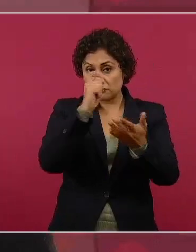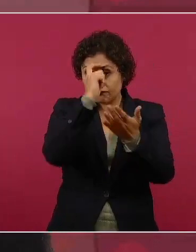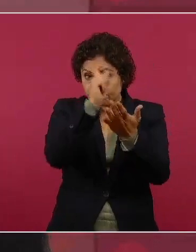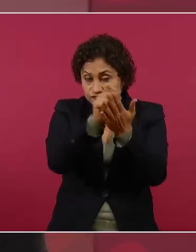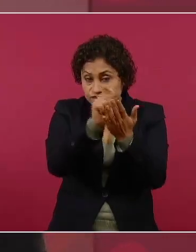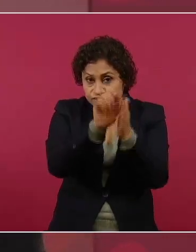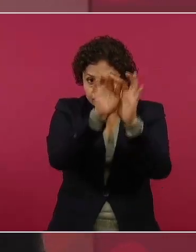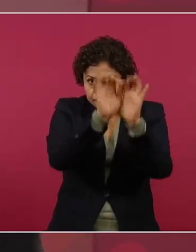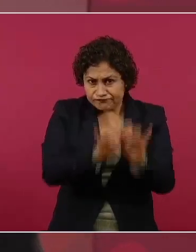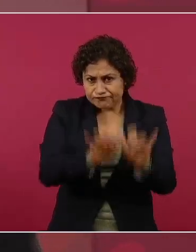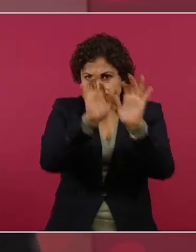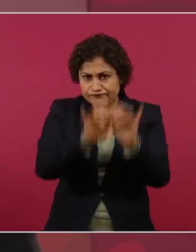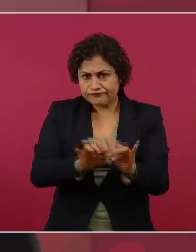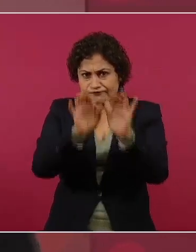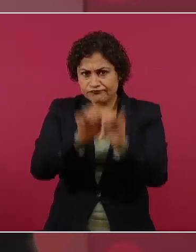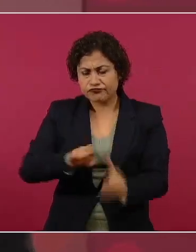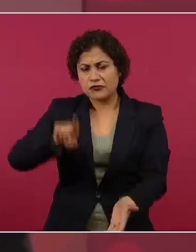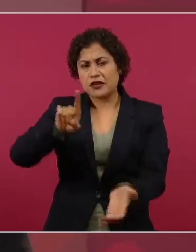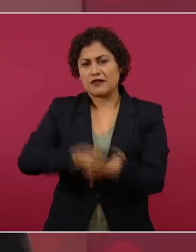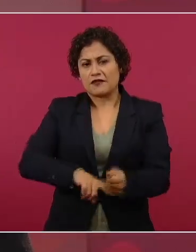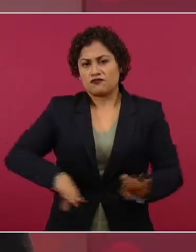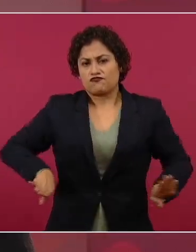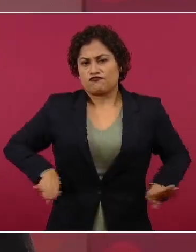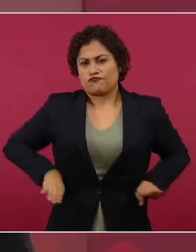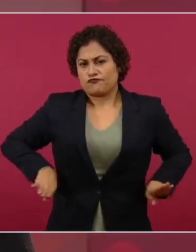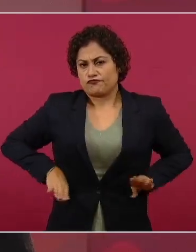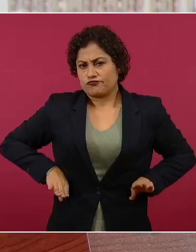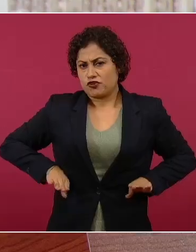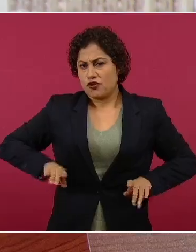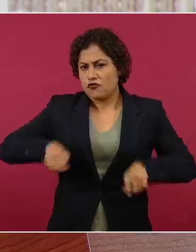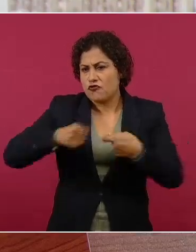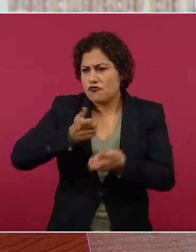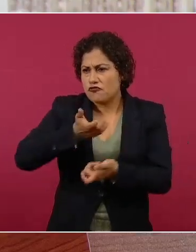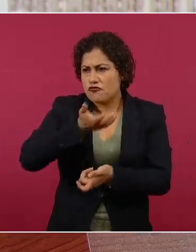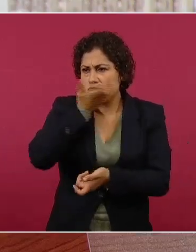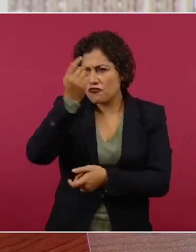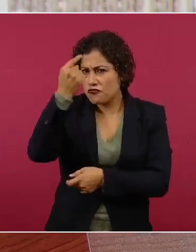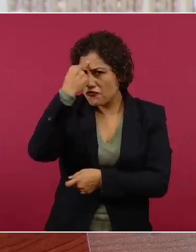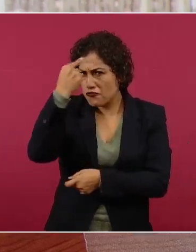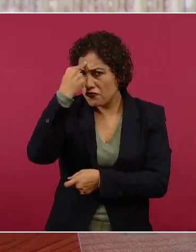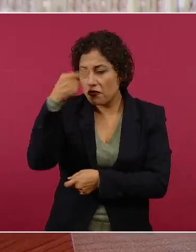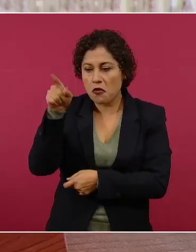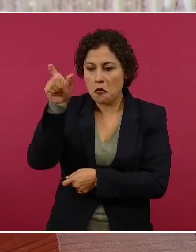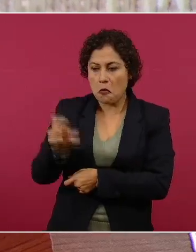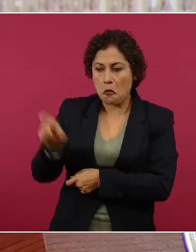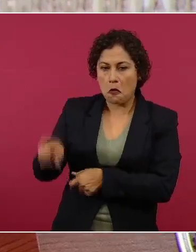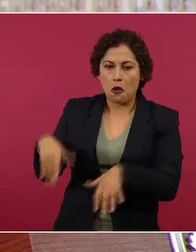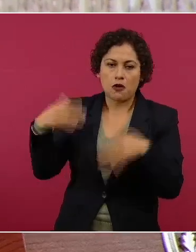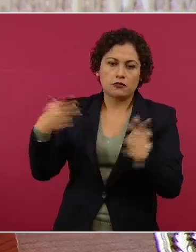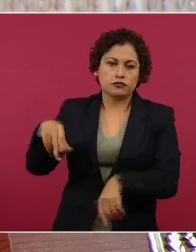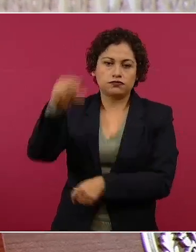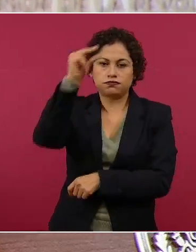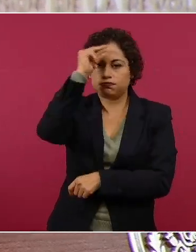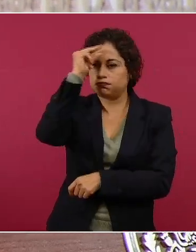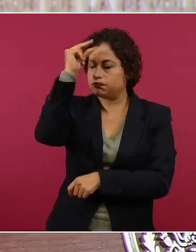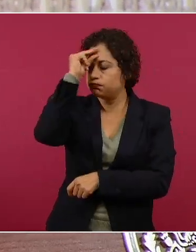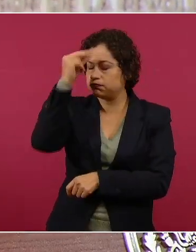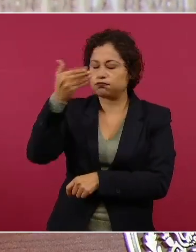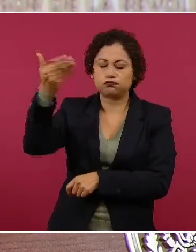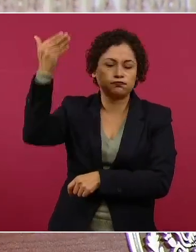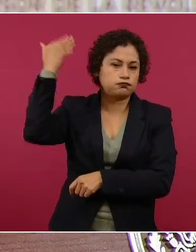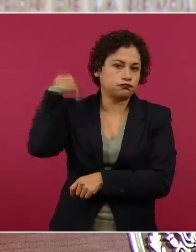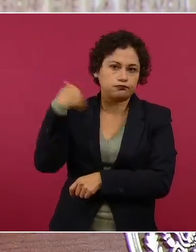conservadores muy inteligentes, nada que ver con los intelectuales orgánicos de ahora.